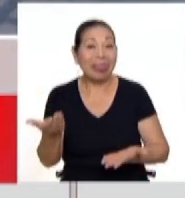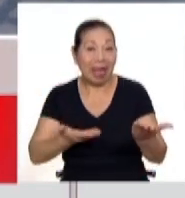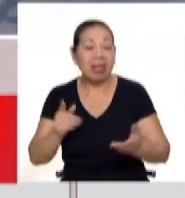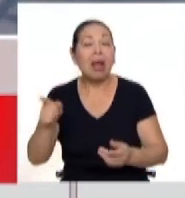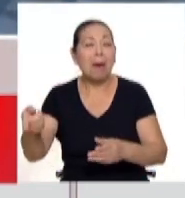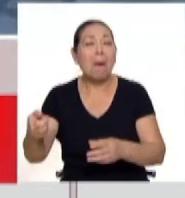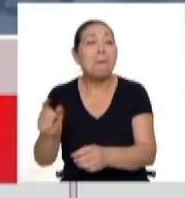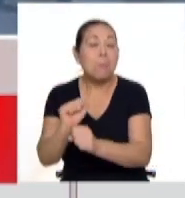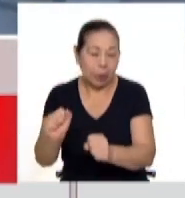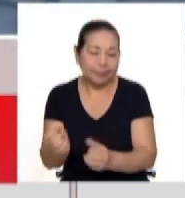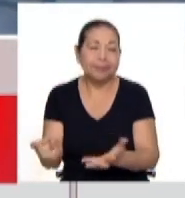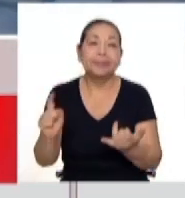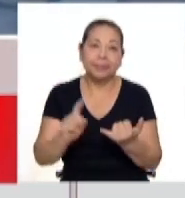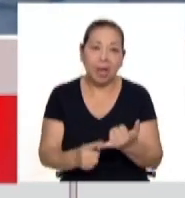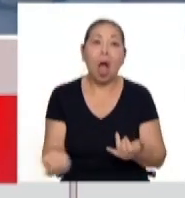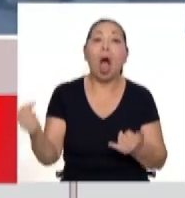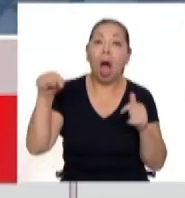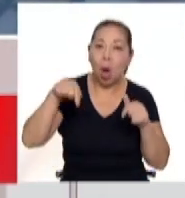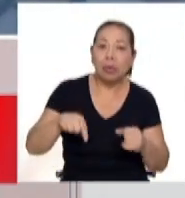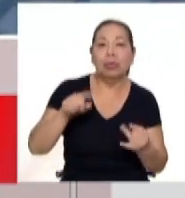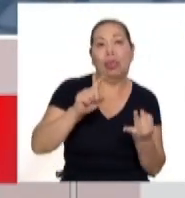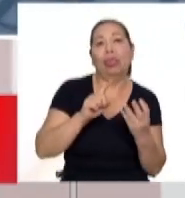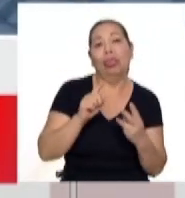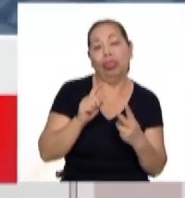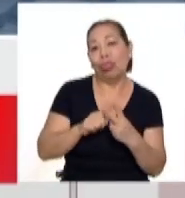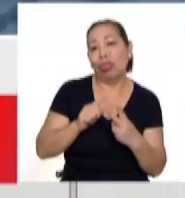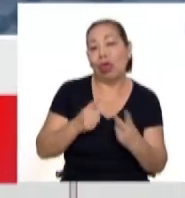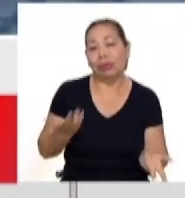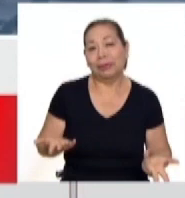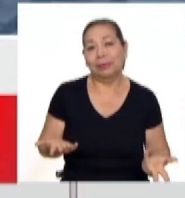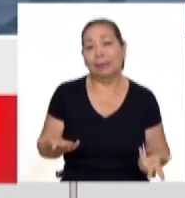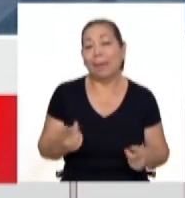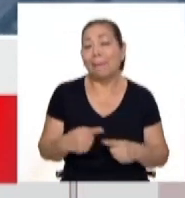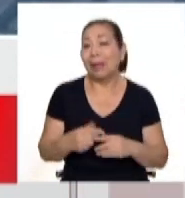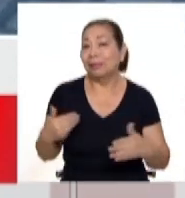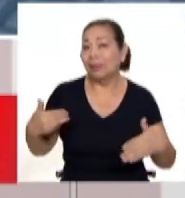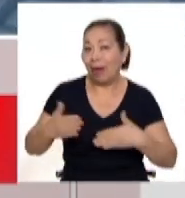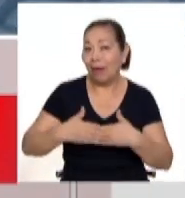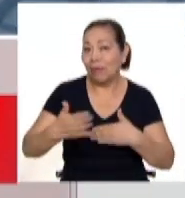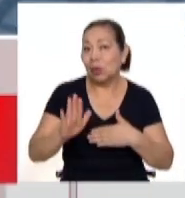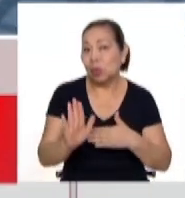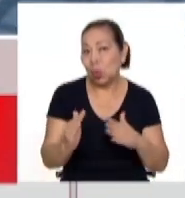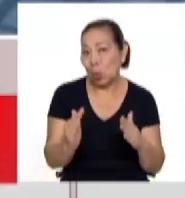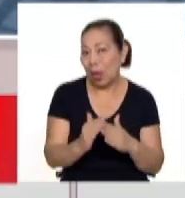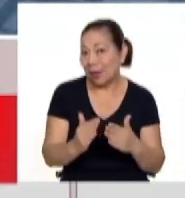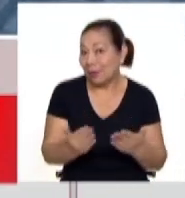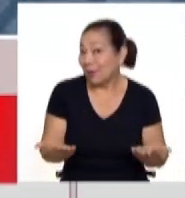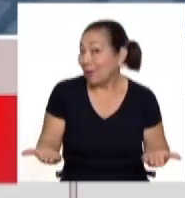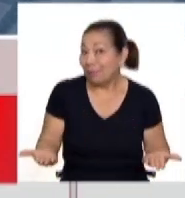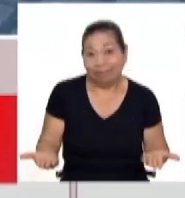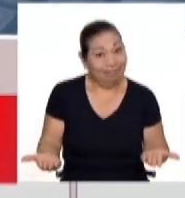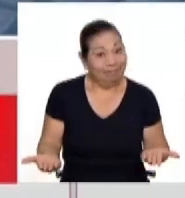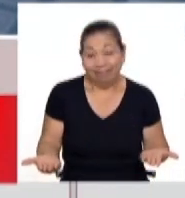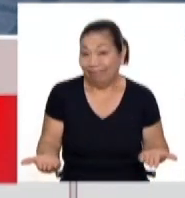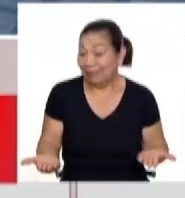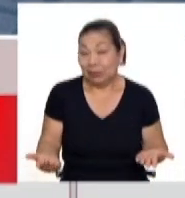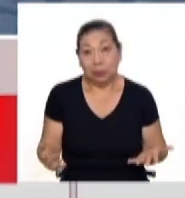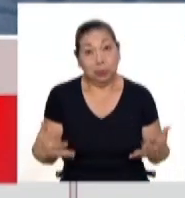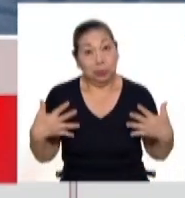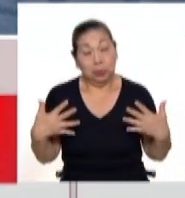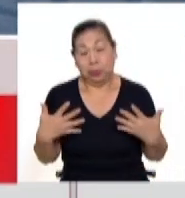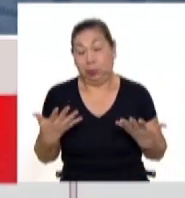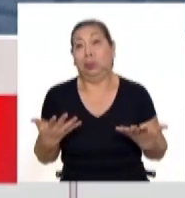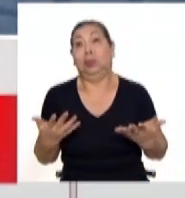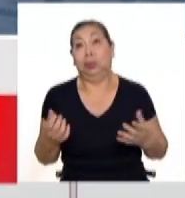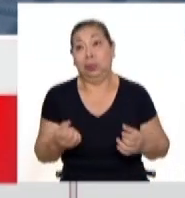de hoy finalmente en la llanta de su vehículo frente a su vivienda. Una situación que pues alarma